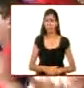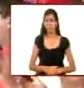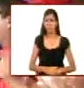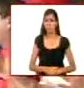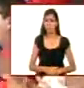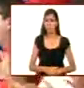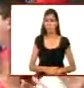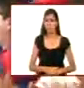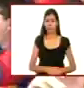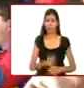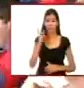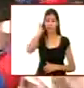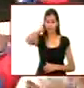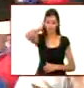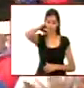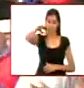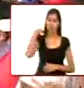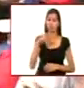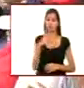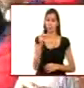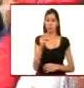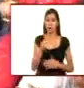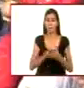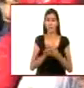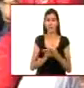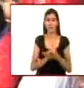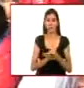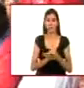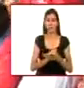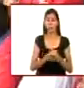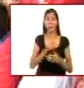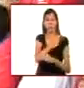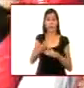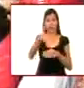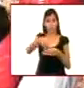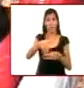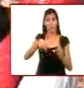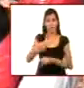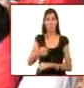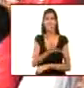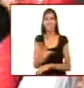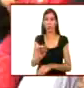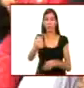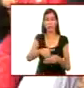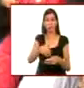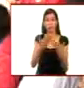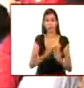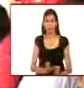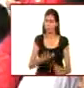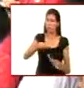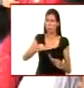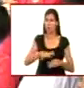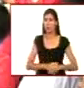Y segundo, el compañero bachiller va a votar mañana y 50 votos estudiantiles